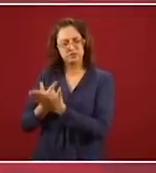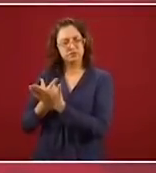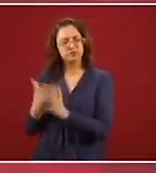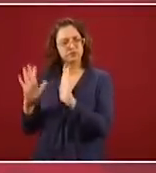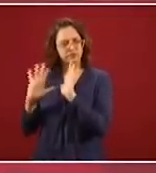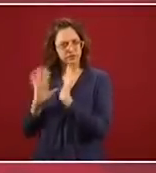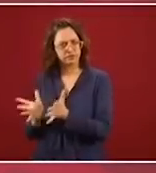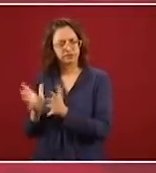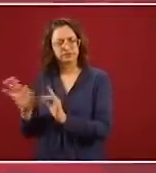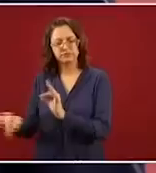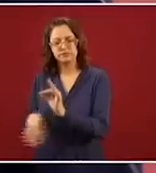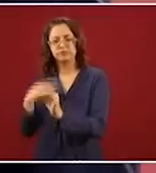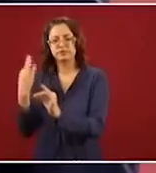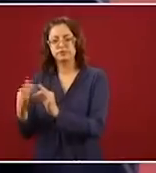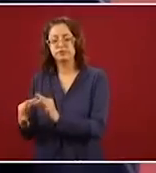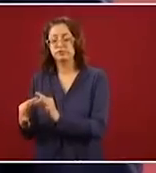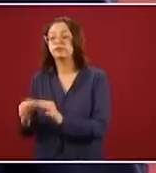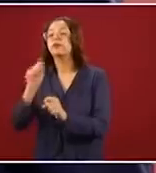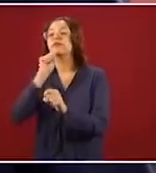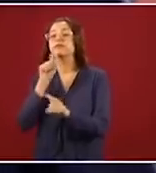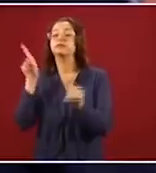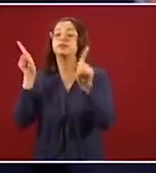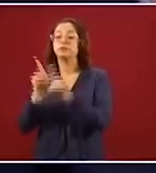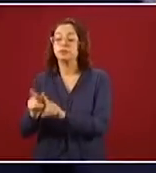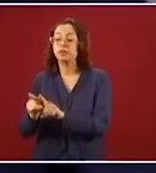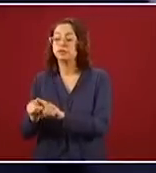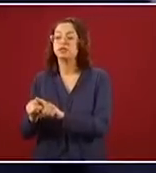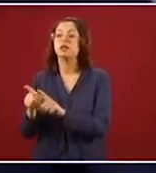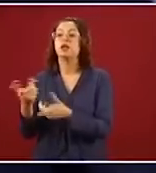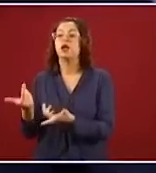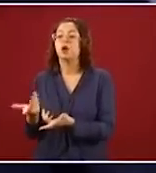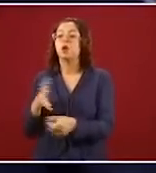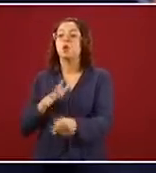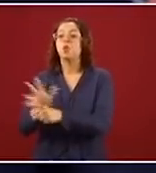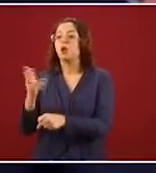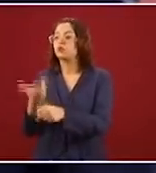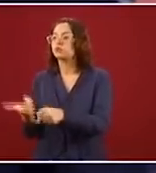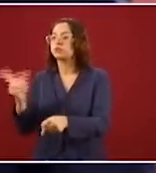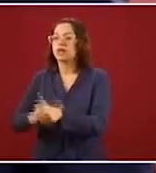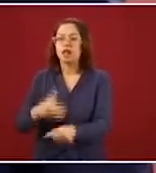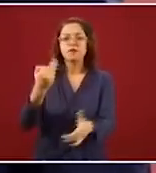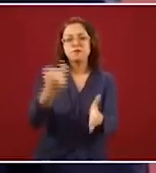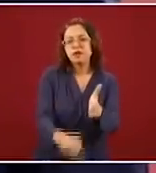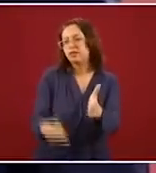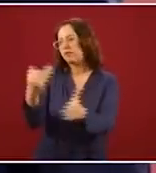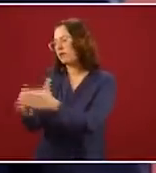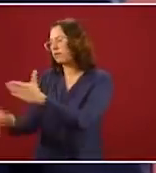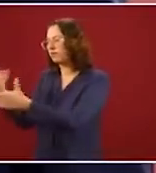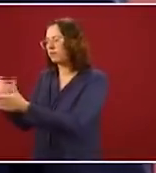hecho el inventario, a dónde irían, qué hospitales necesitan